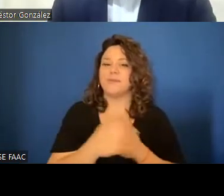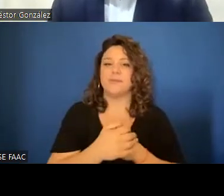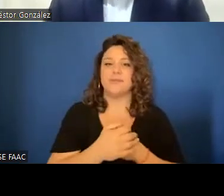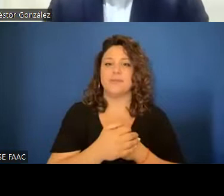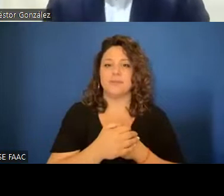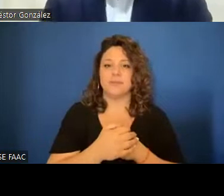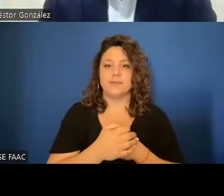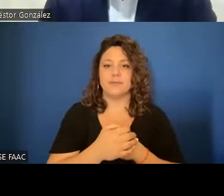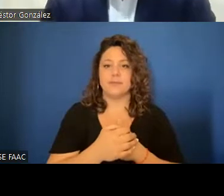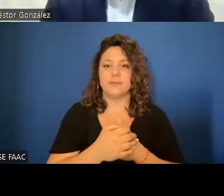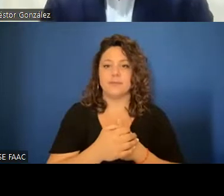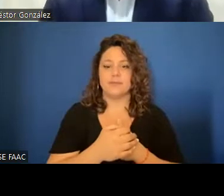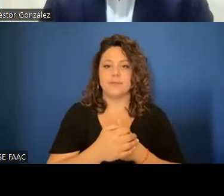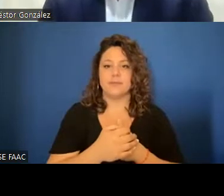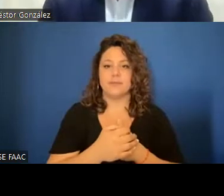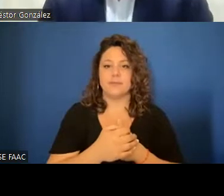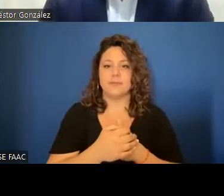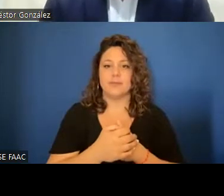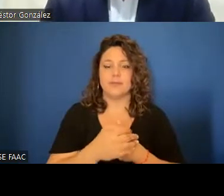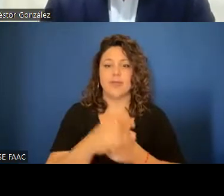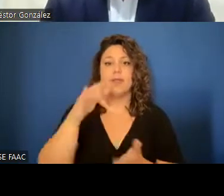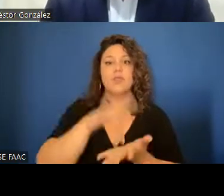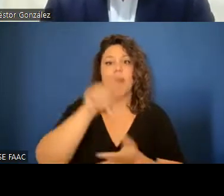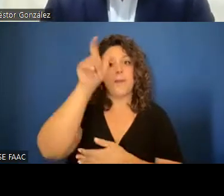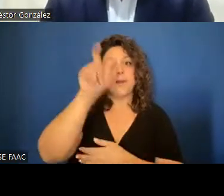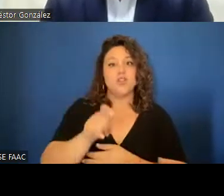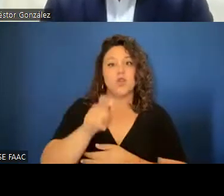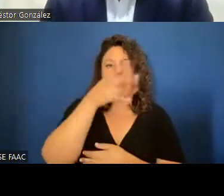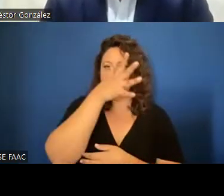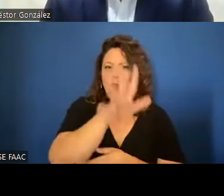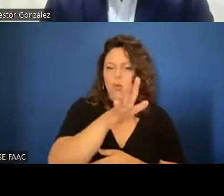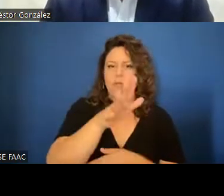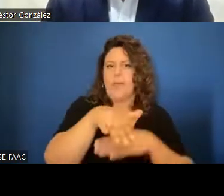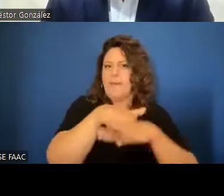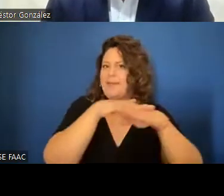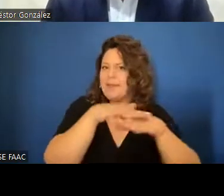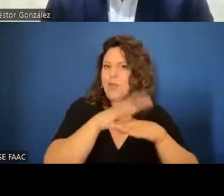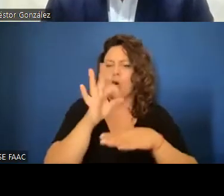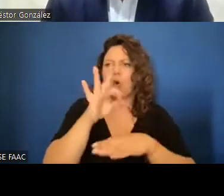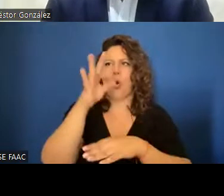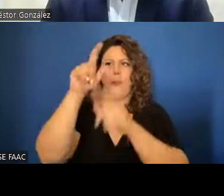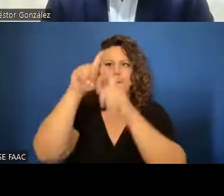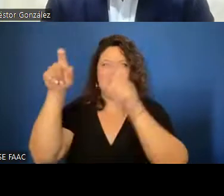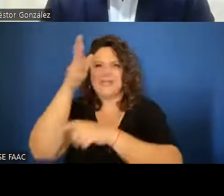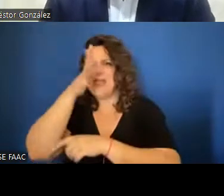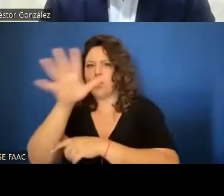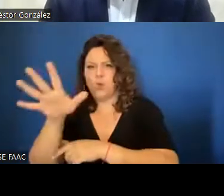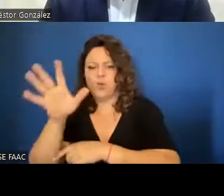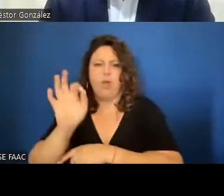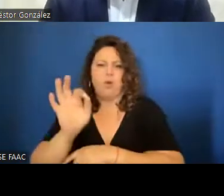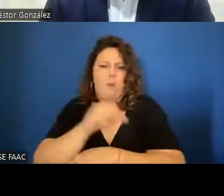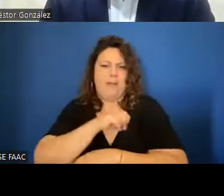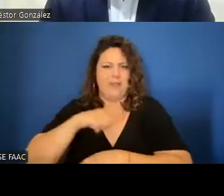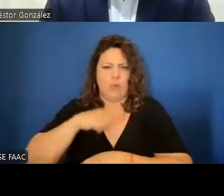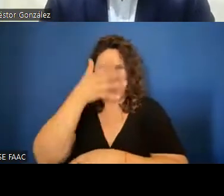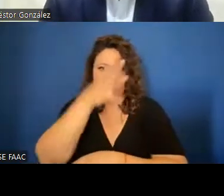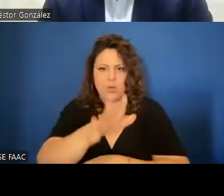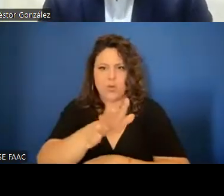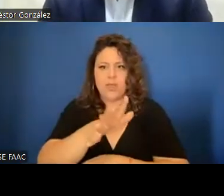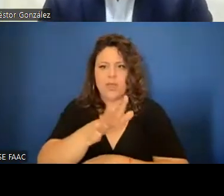de motivos que si requiere de un facilitador tendrá que salir de su bolsillo. Es decir,